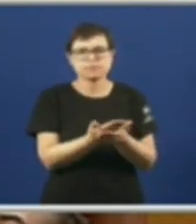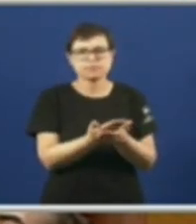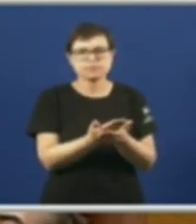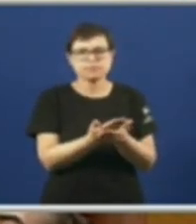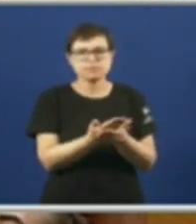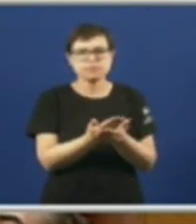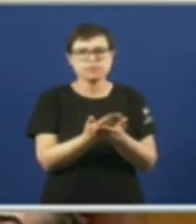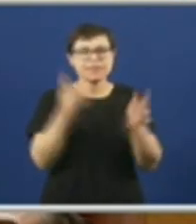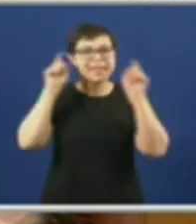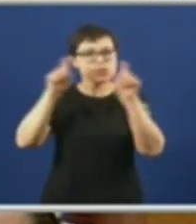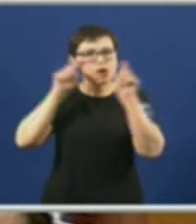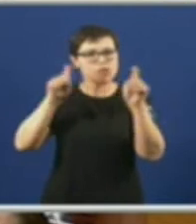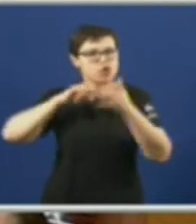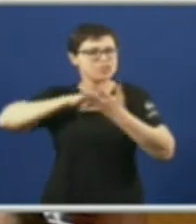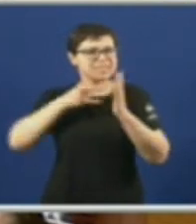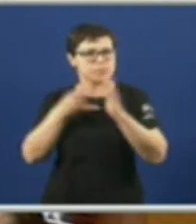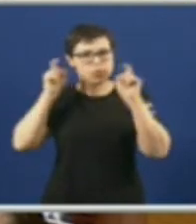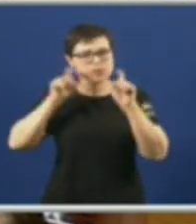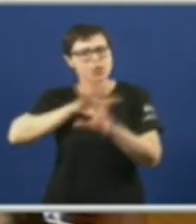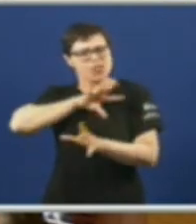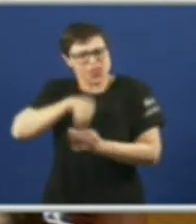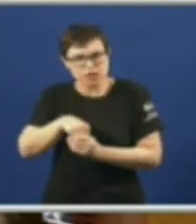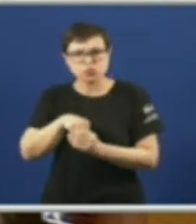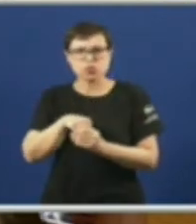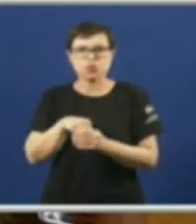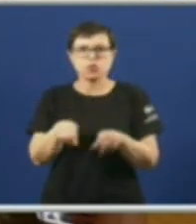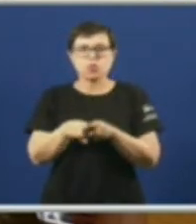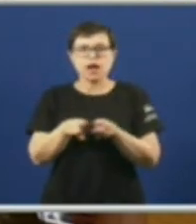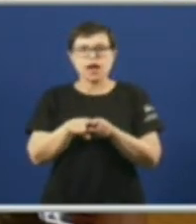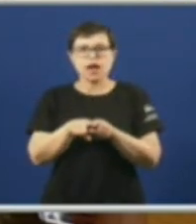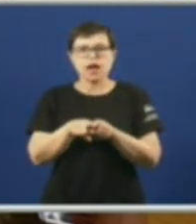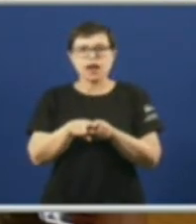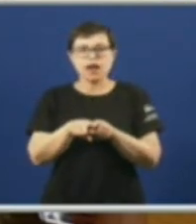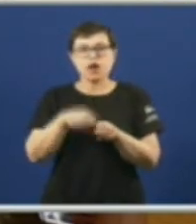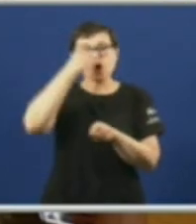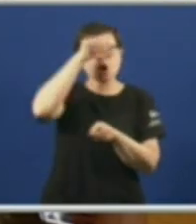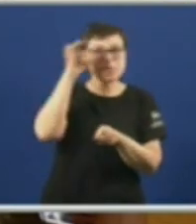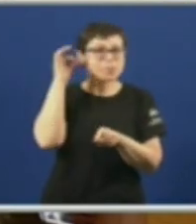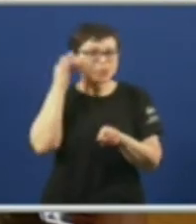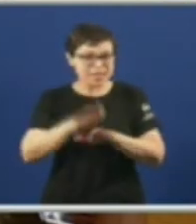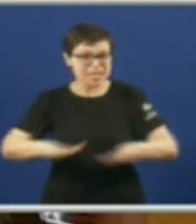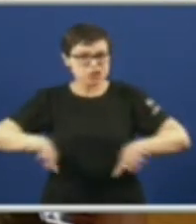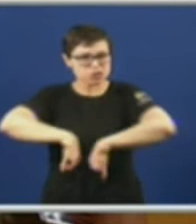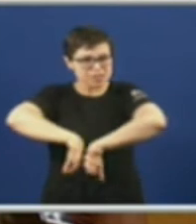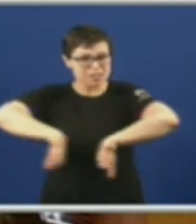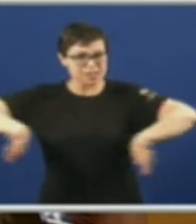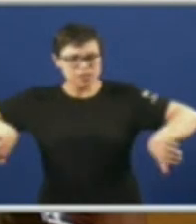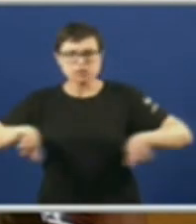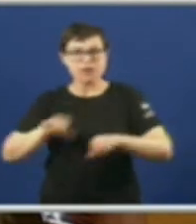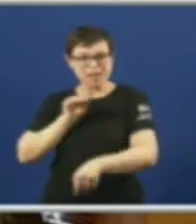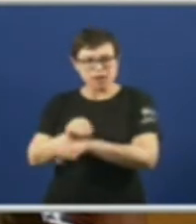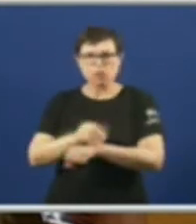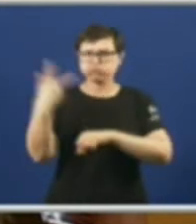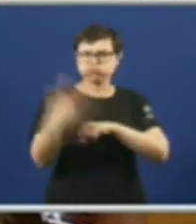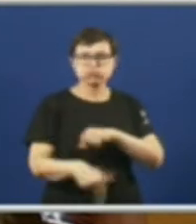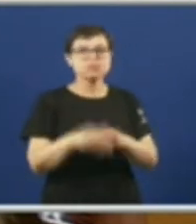a coeducación no sistema educativo, suprima os concertos educativos que segregan os nenos e as nenas. Está de acordo, sí